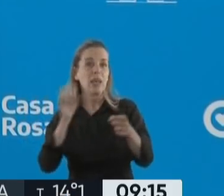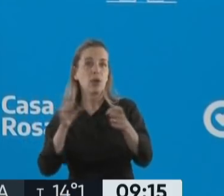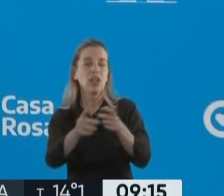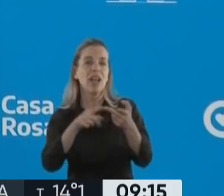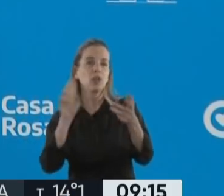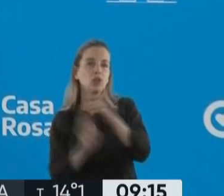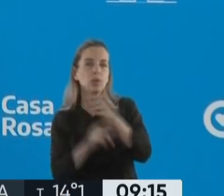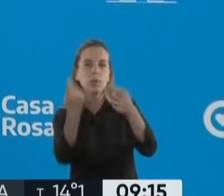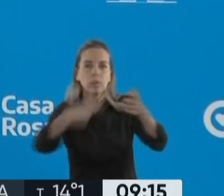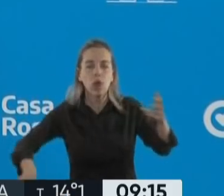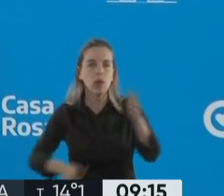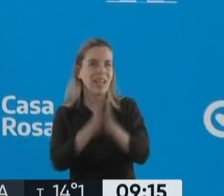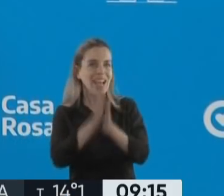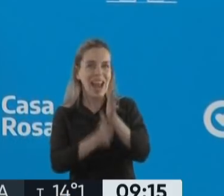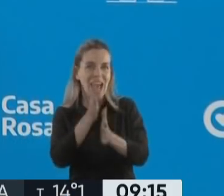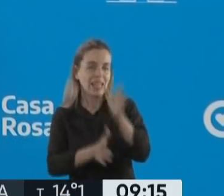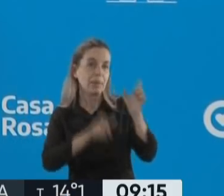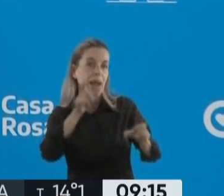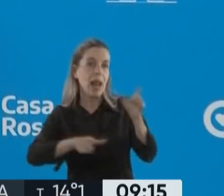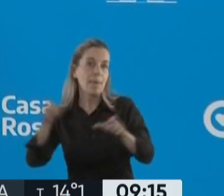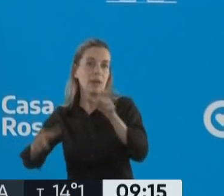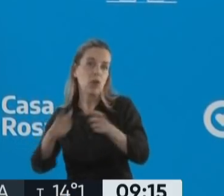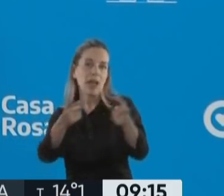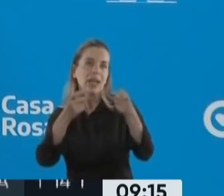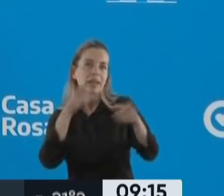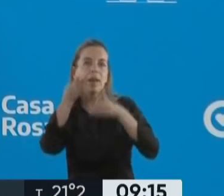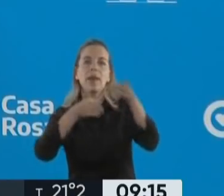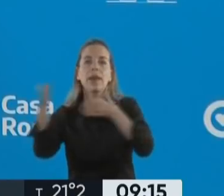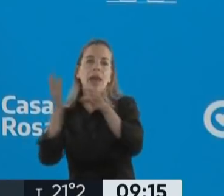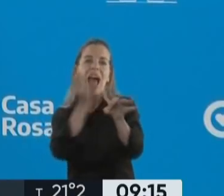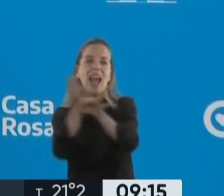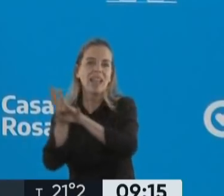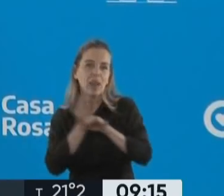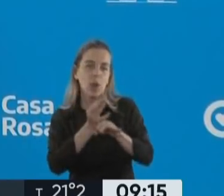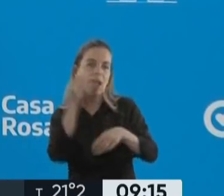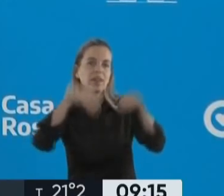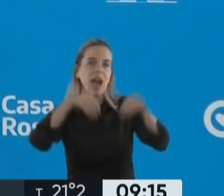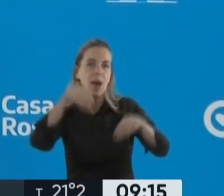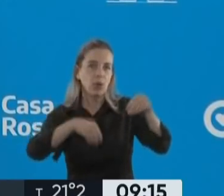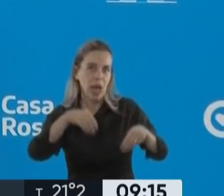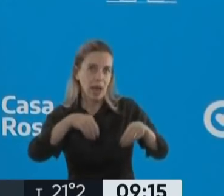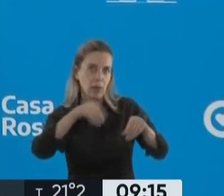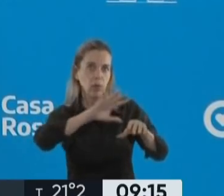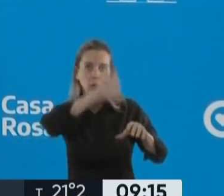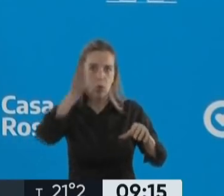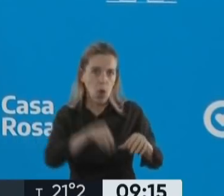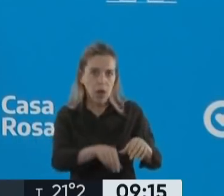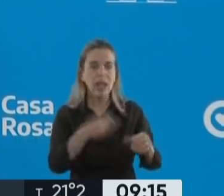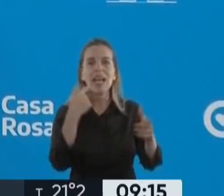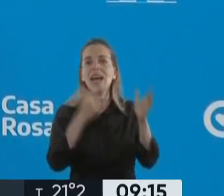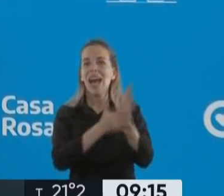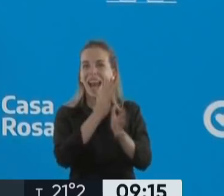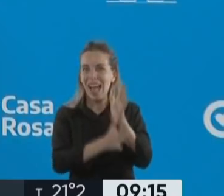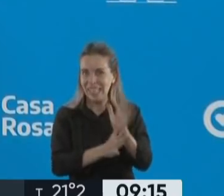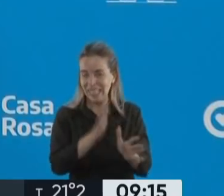gratuito para todas aquellas líneas de transporte de jurisdicción nacional y para todas aquellas en las cuales se pueda